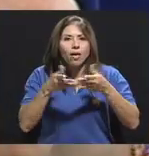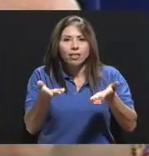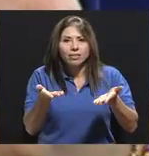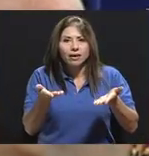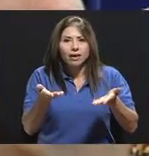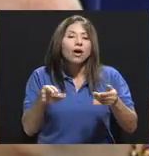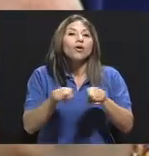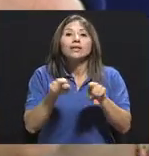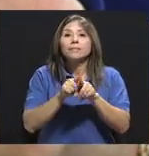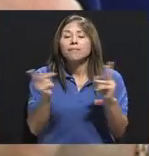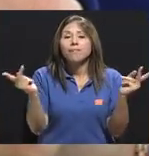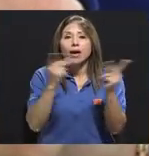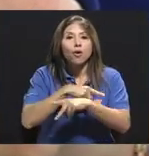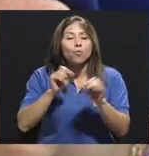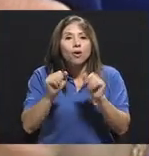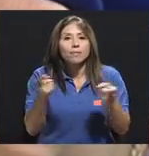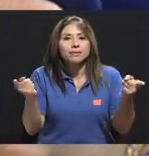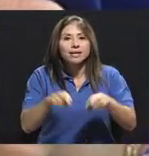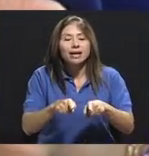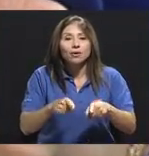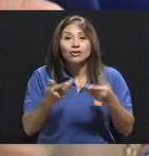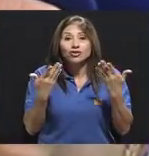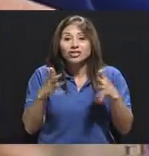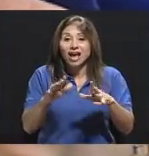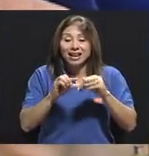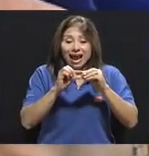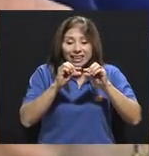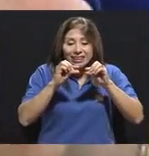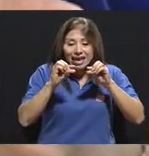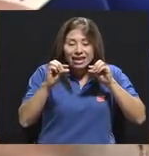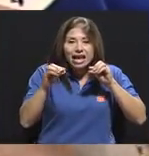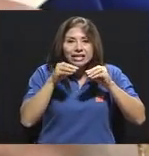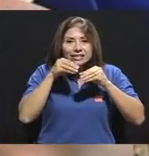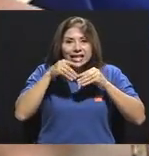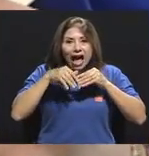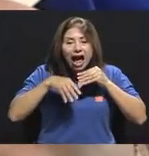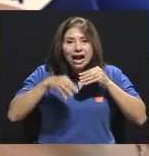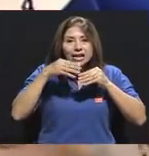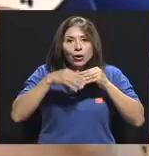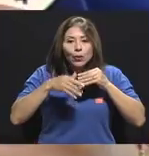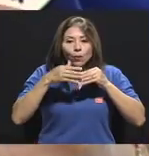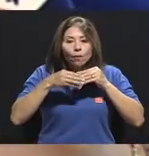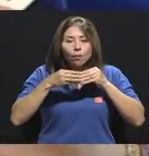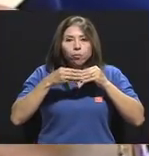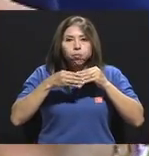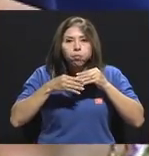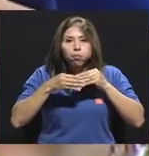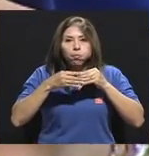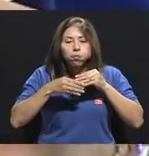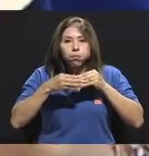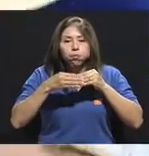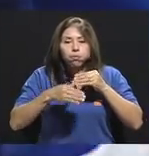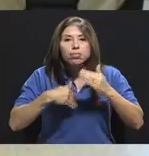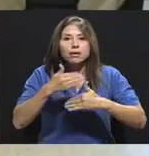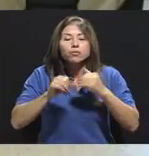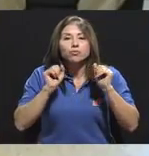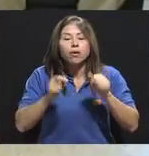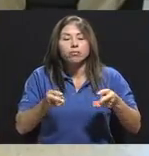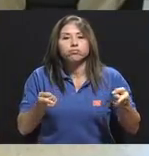eh un problema de que cuando ya la sangre no puede pasar Viene un problema de infarto de bloqueo a nivel eh